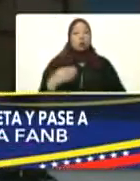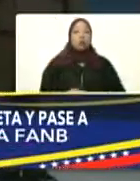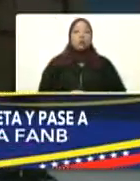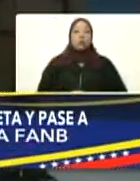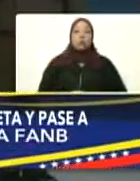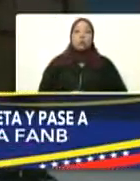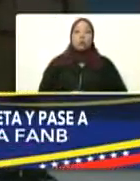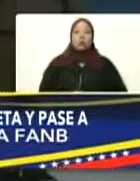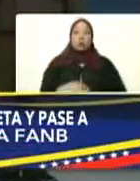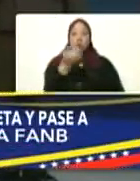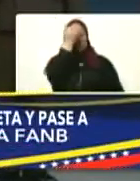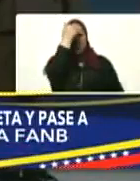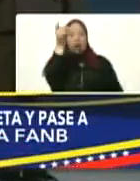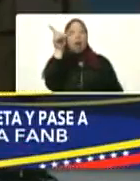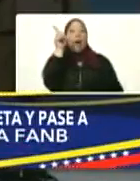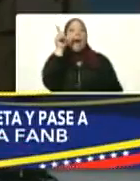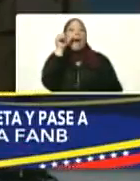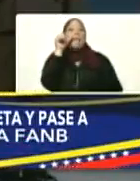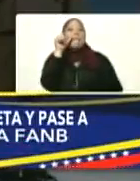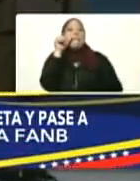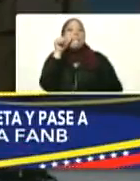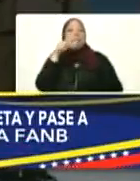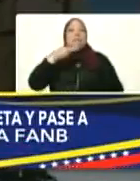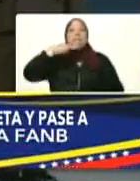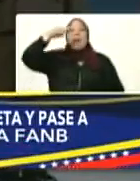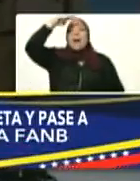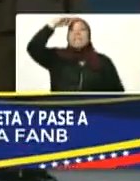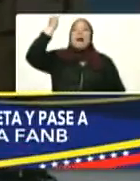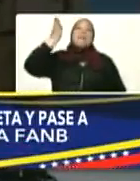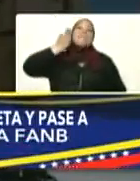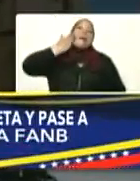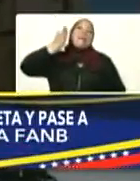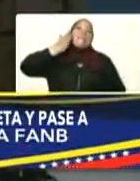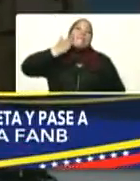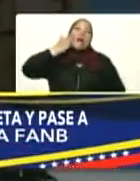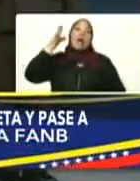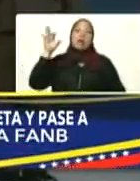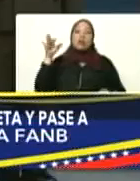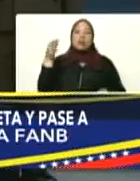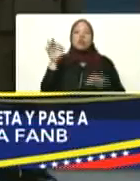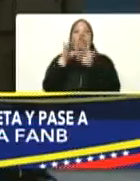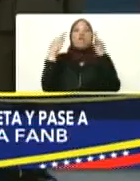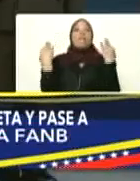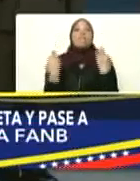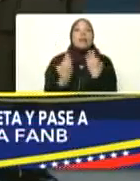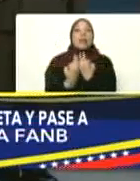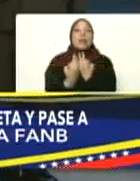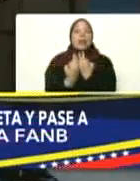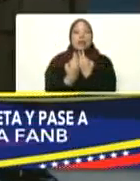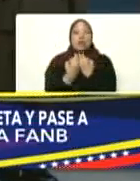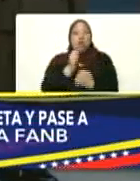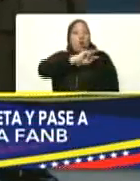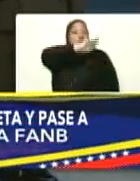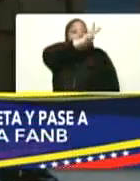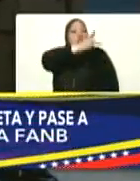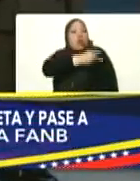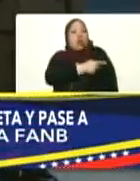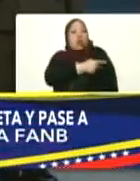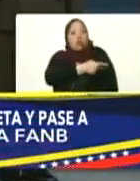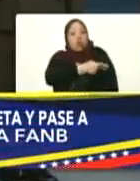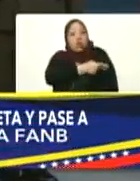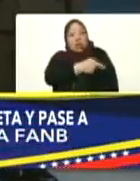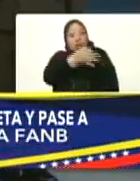juran delante de sus padres, madres, familiares, los más grandes valores de nuestra